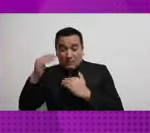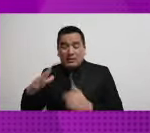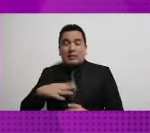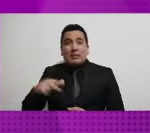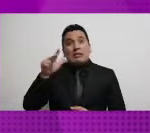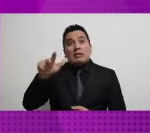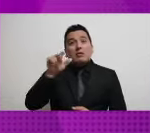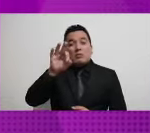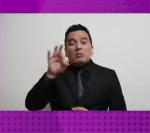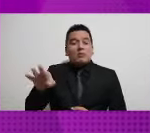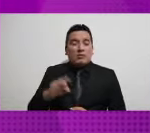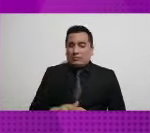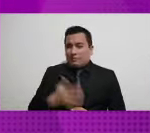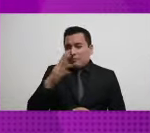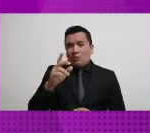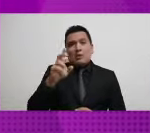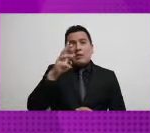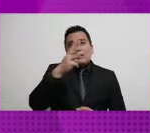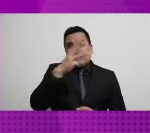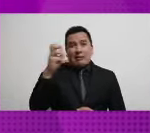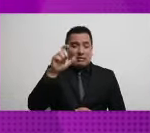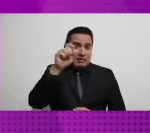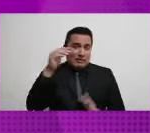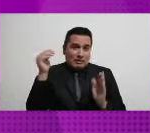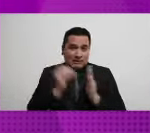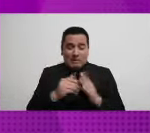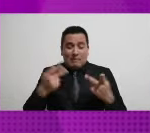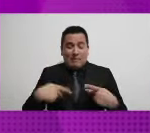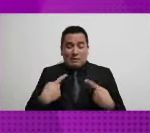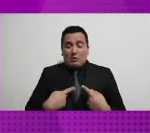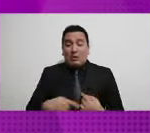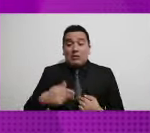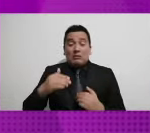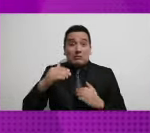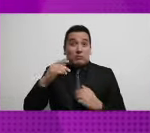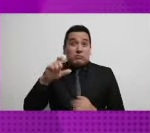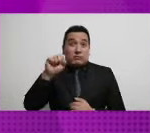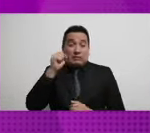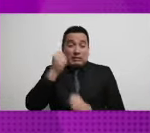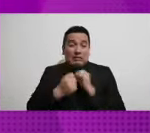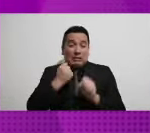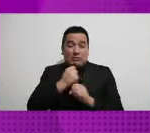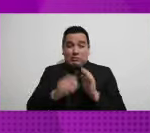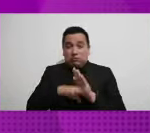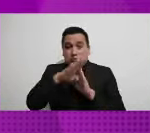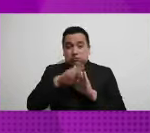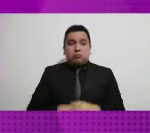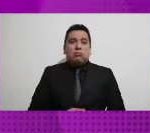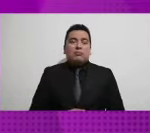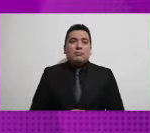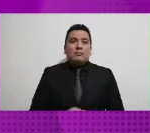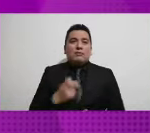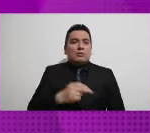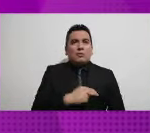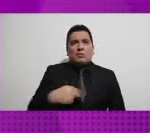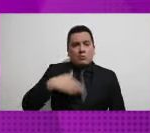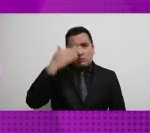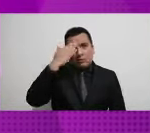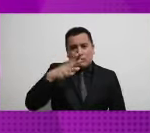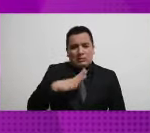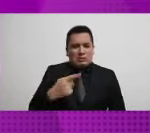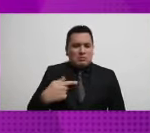electores. Son más de 320 mil las personas que en Coahuila son mayores de 60 años y como todas y todos sabemos, bueno,